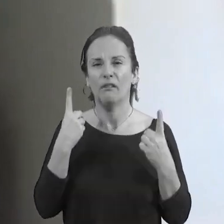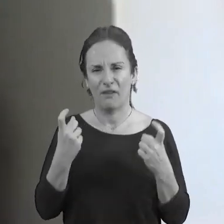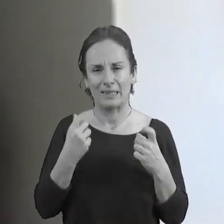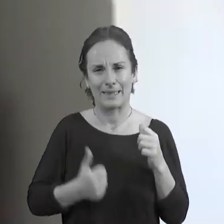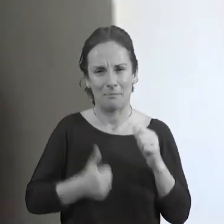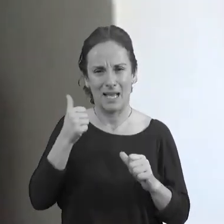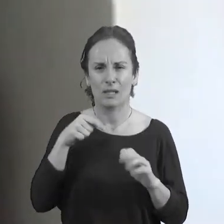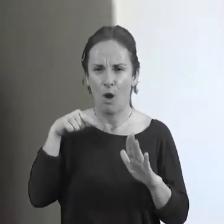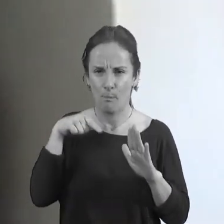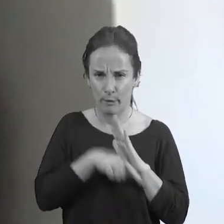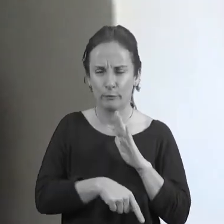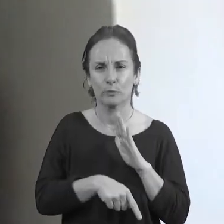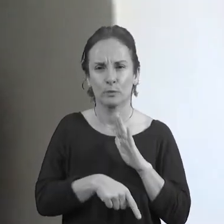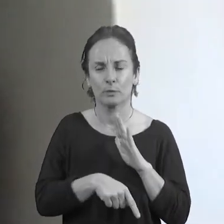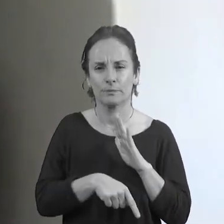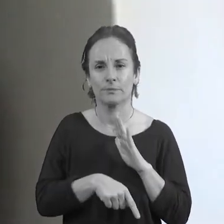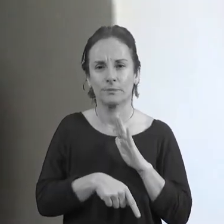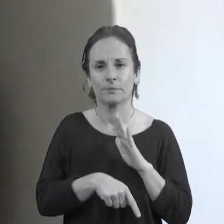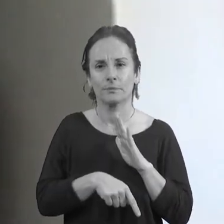suficientemente, que es